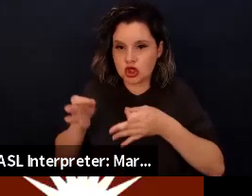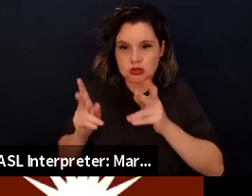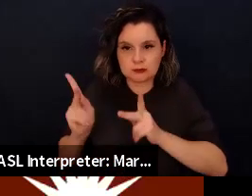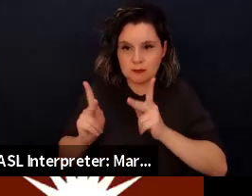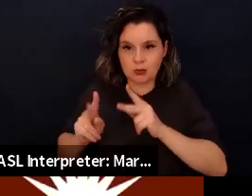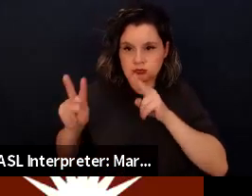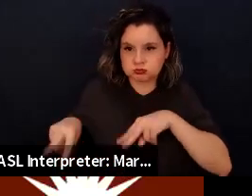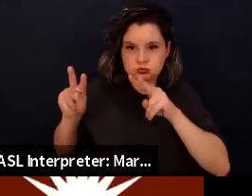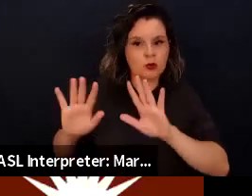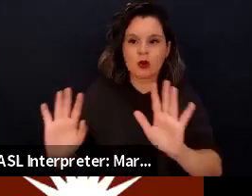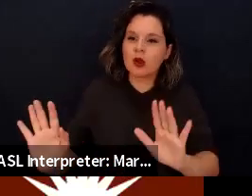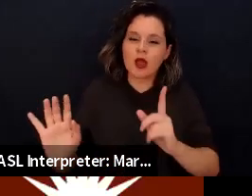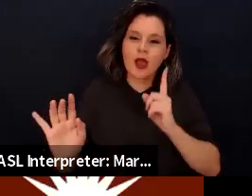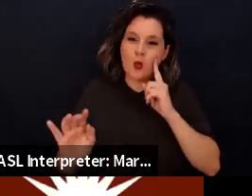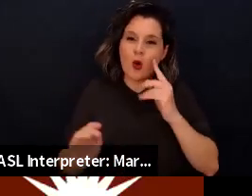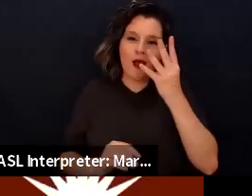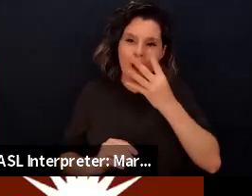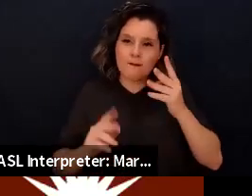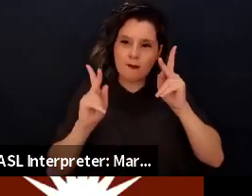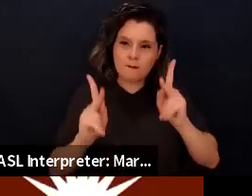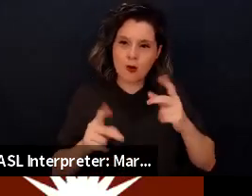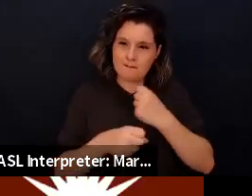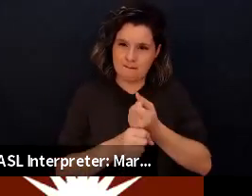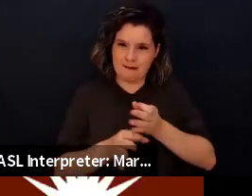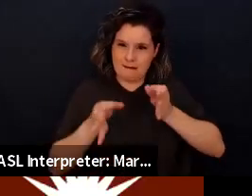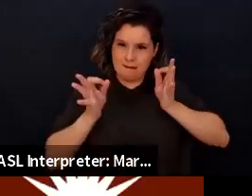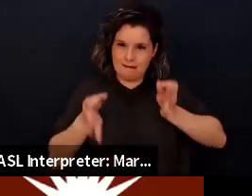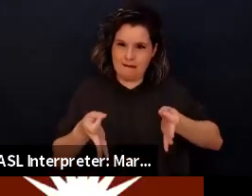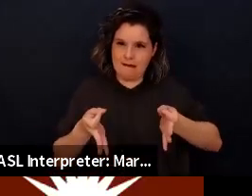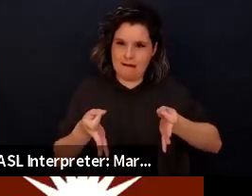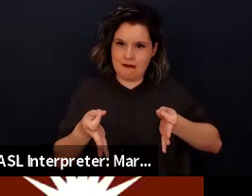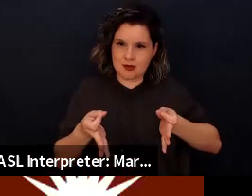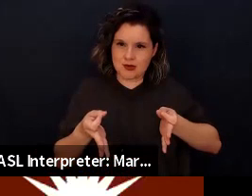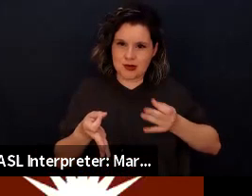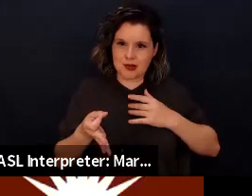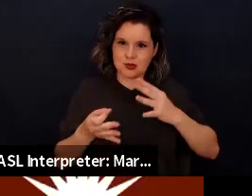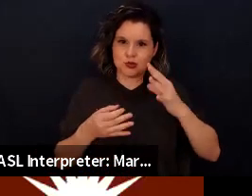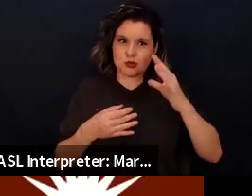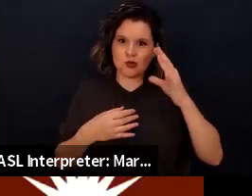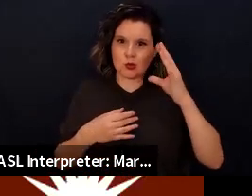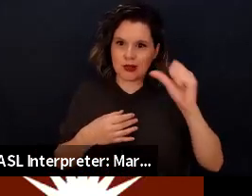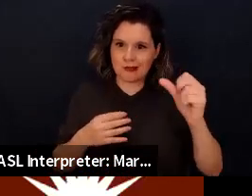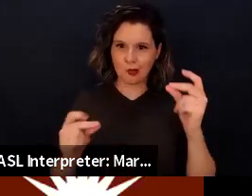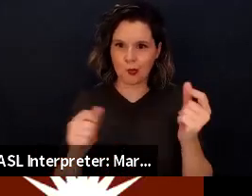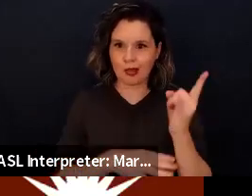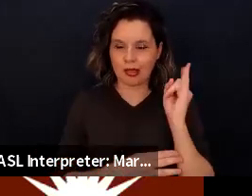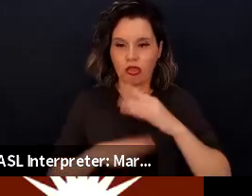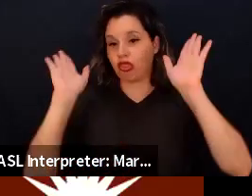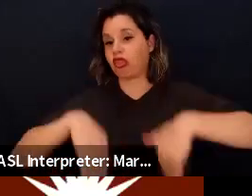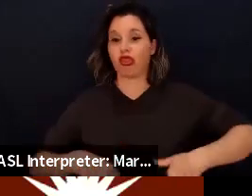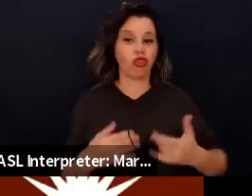porque créanme que un inmigrante no toma la decisión a la ligera de empezar una